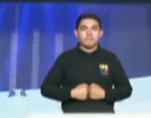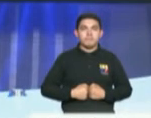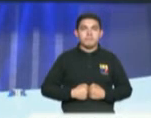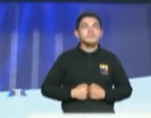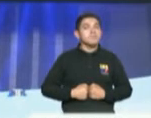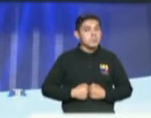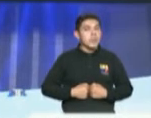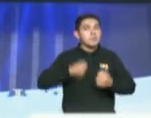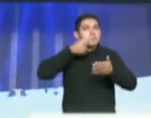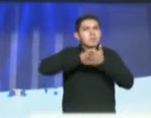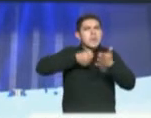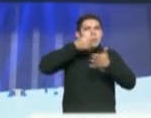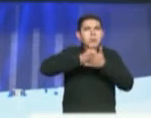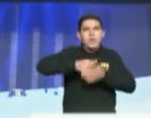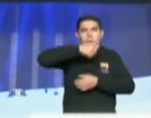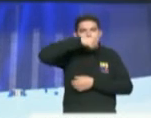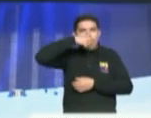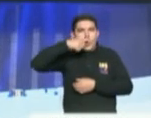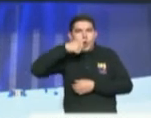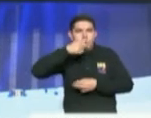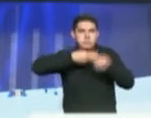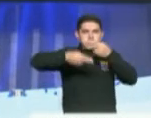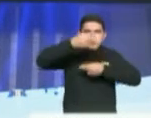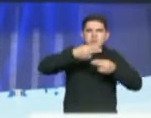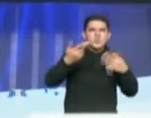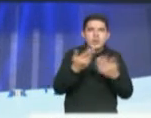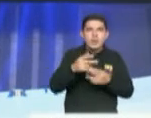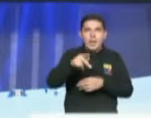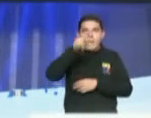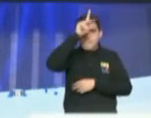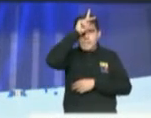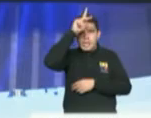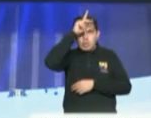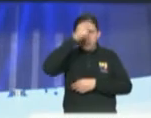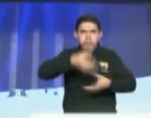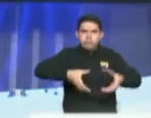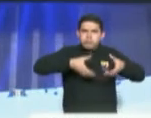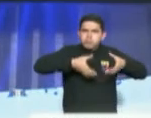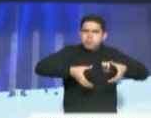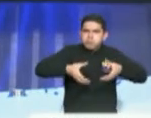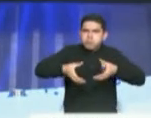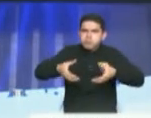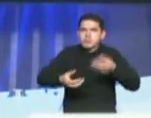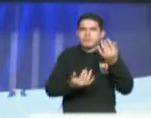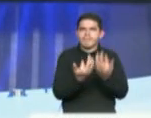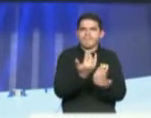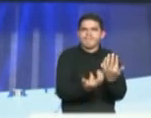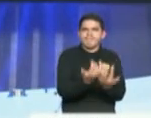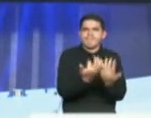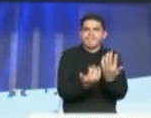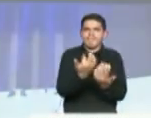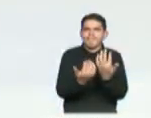la lucha contra el narcotráfico continúa en perú donde varias toneladas de drogas fueron incineradas